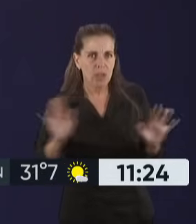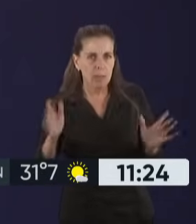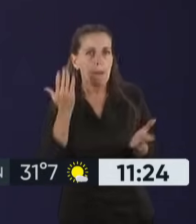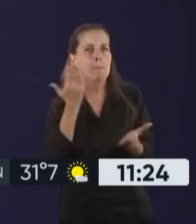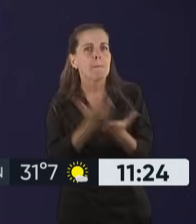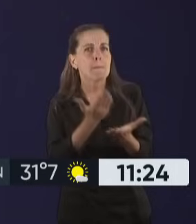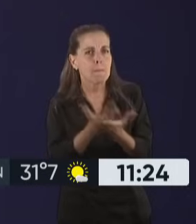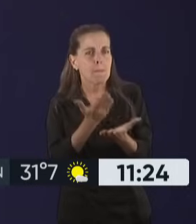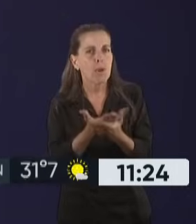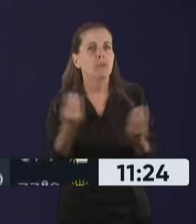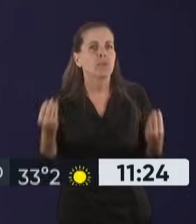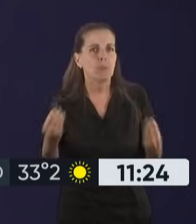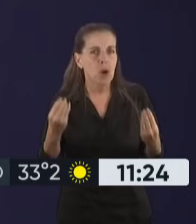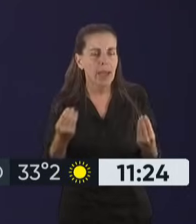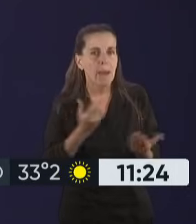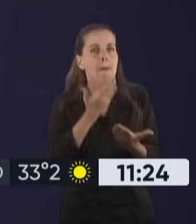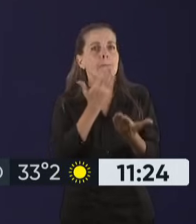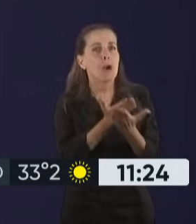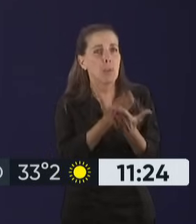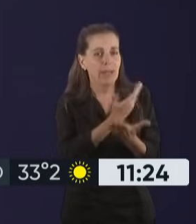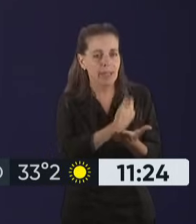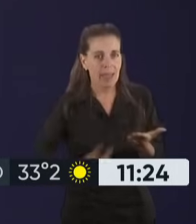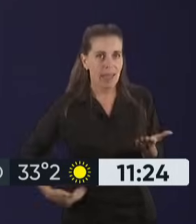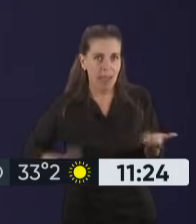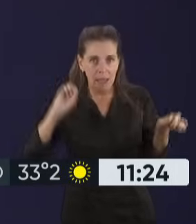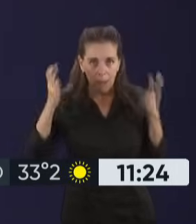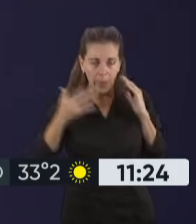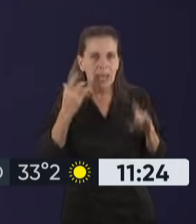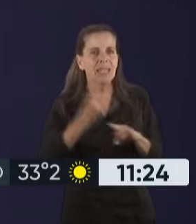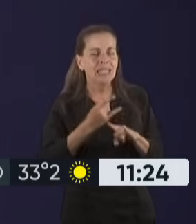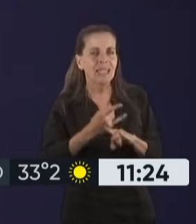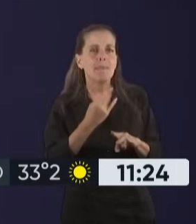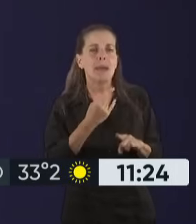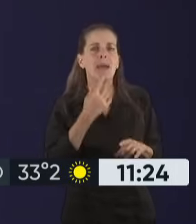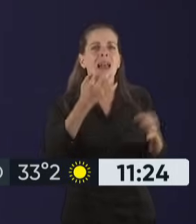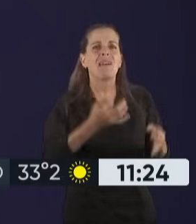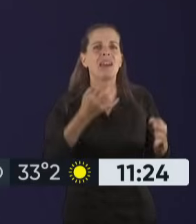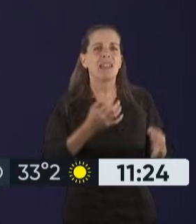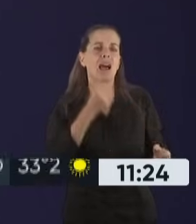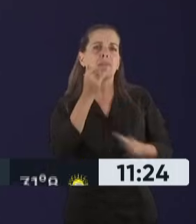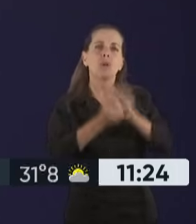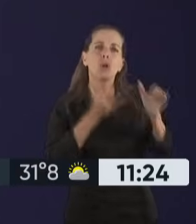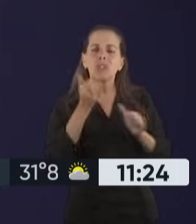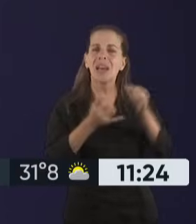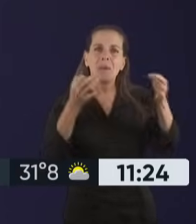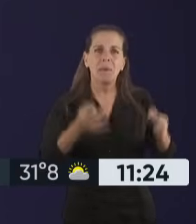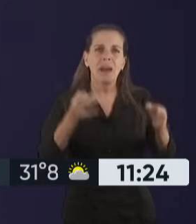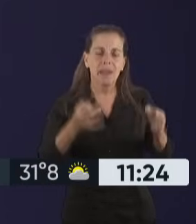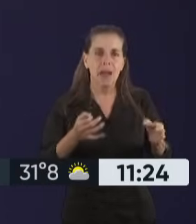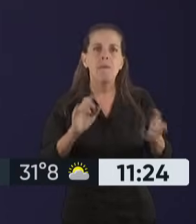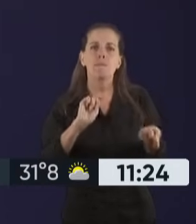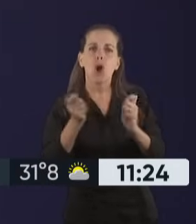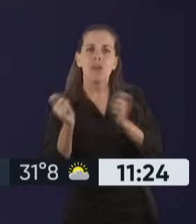propusimos la propuesta fue siempre decir la verdad y corregir todo lo que estaba mal hecho.